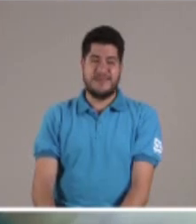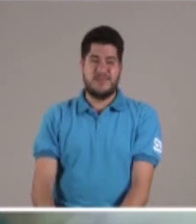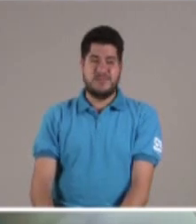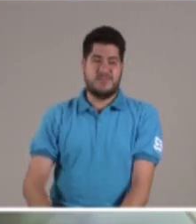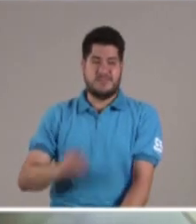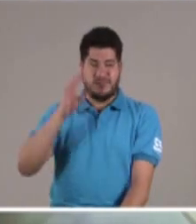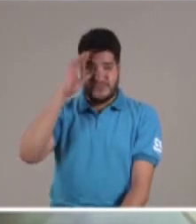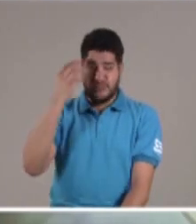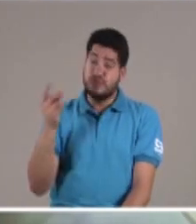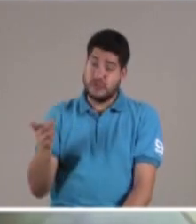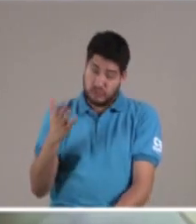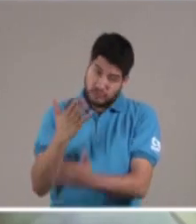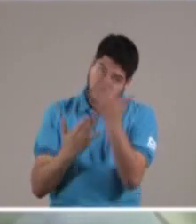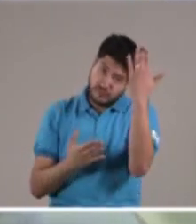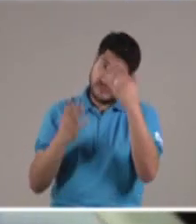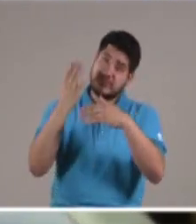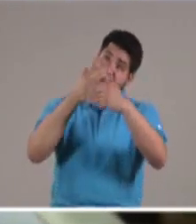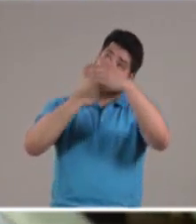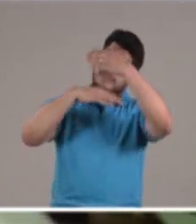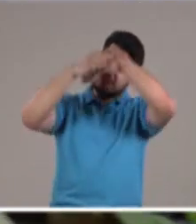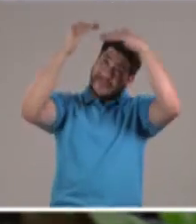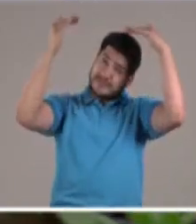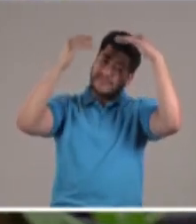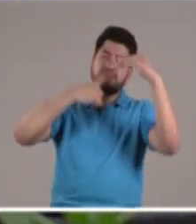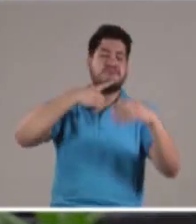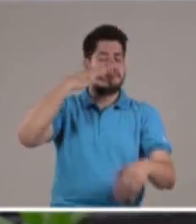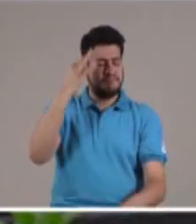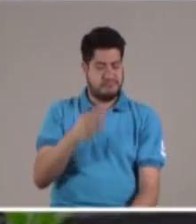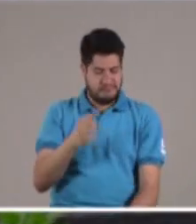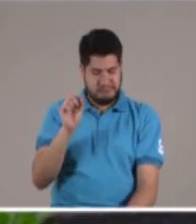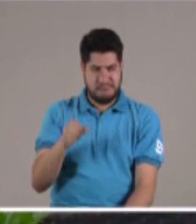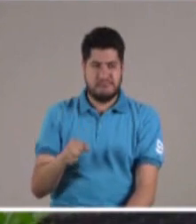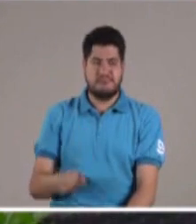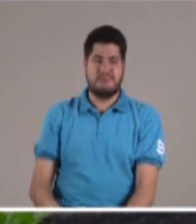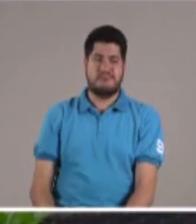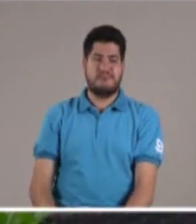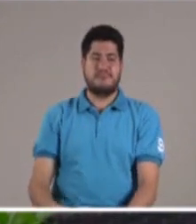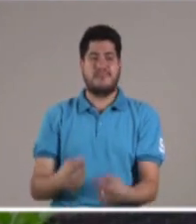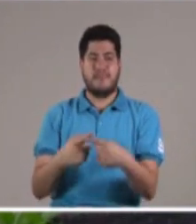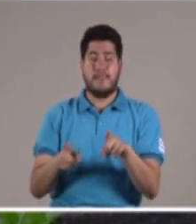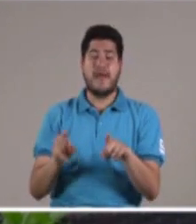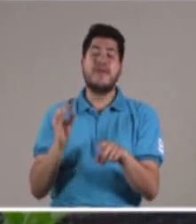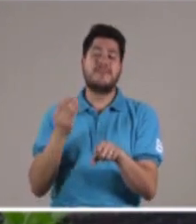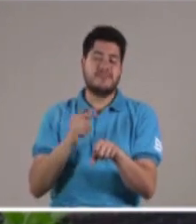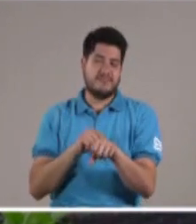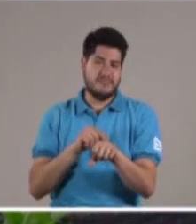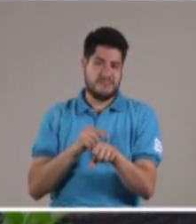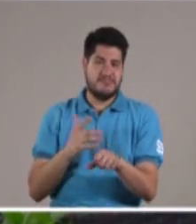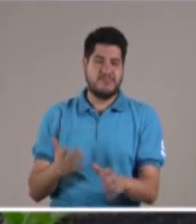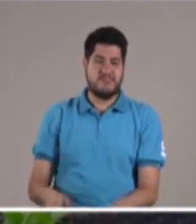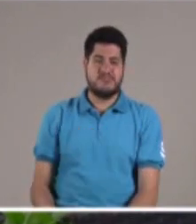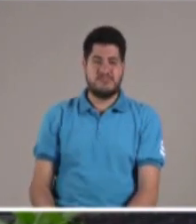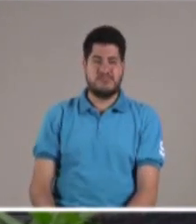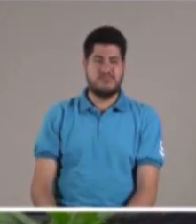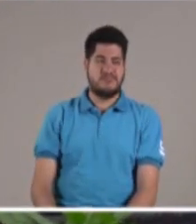para que que vas al cielo si eres cristiano vas al cielo pero en qué turno